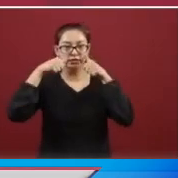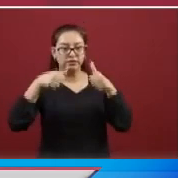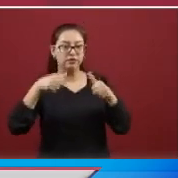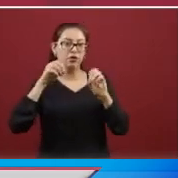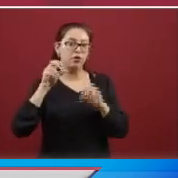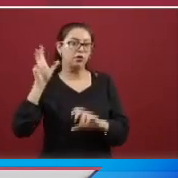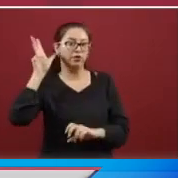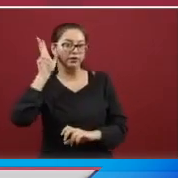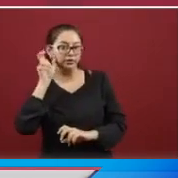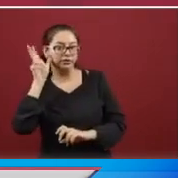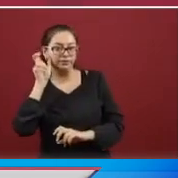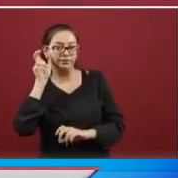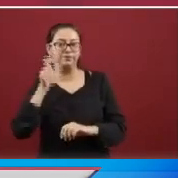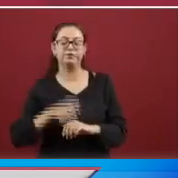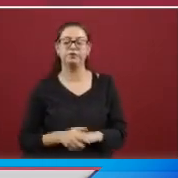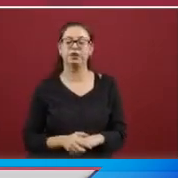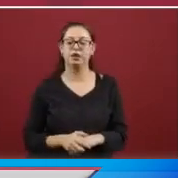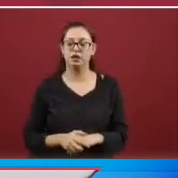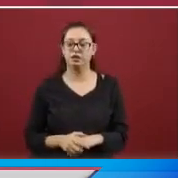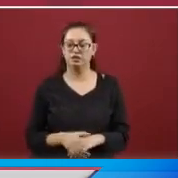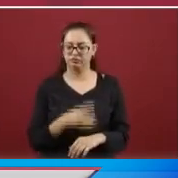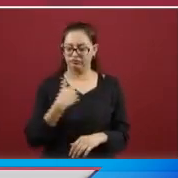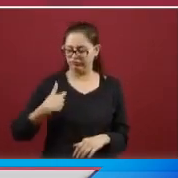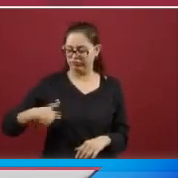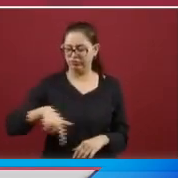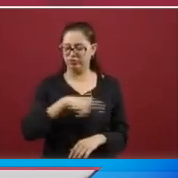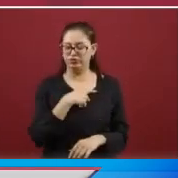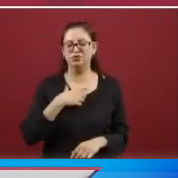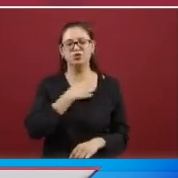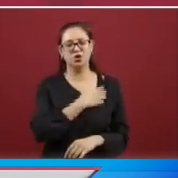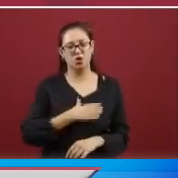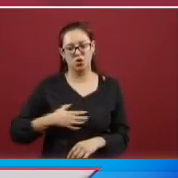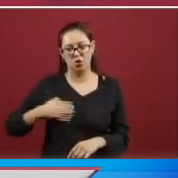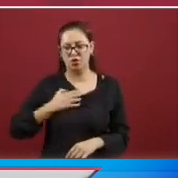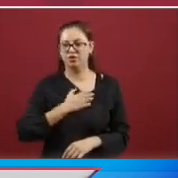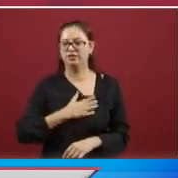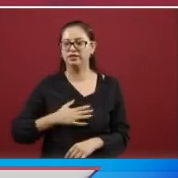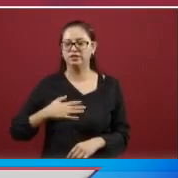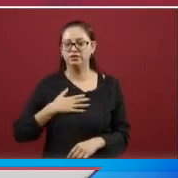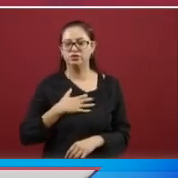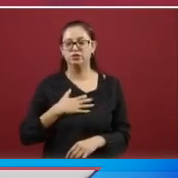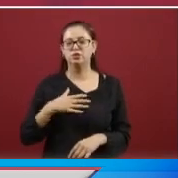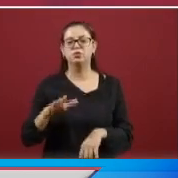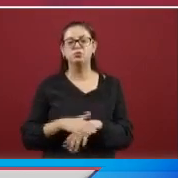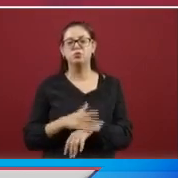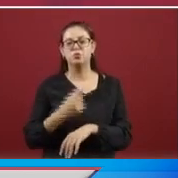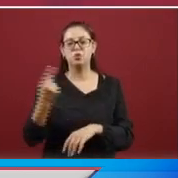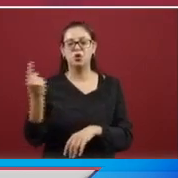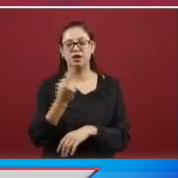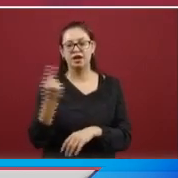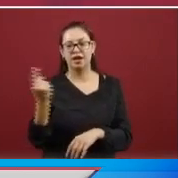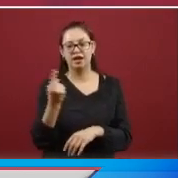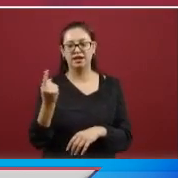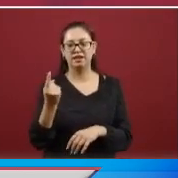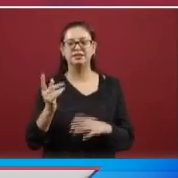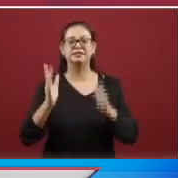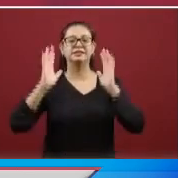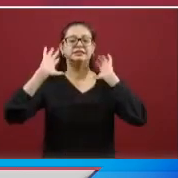Reforma laboral. Que estamos muy contentos, muy satisfechos por la aprobación